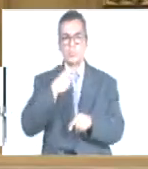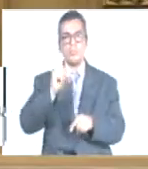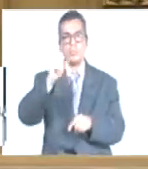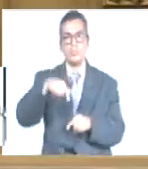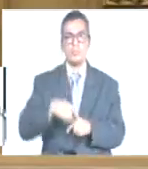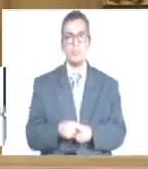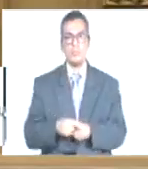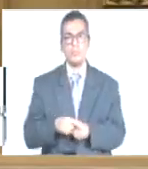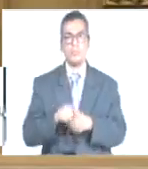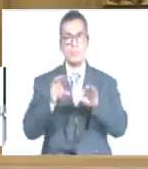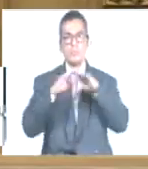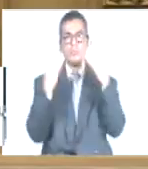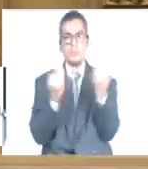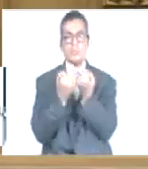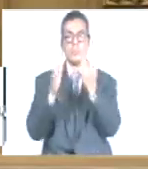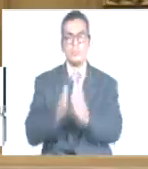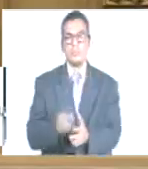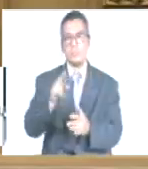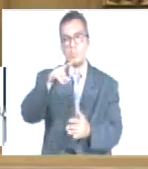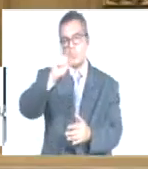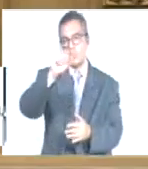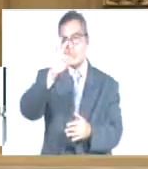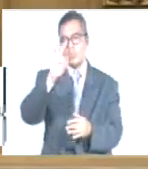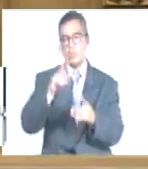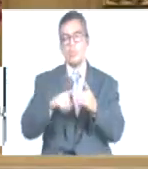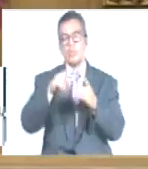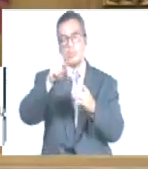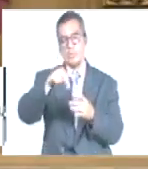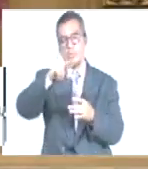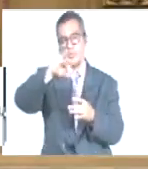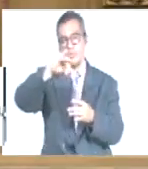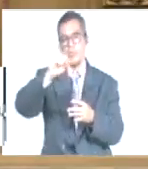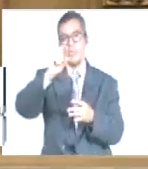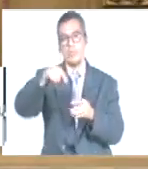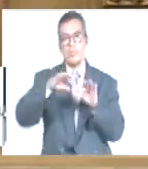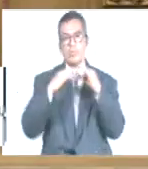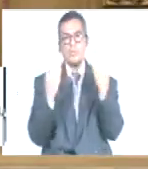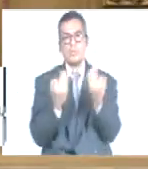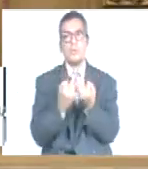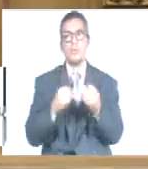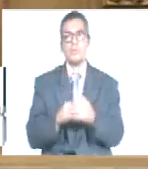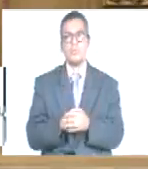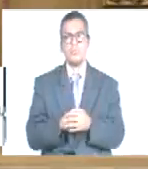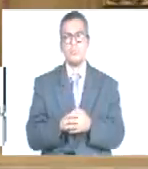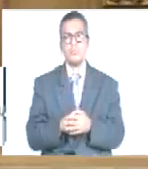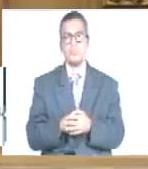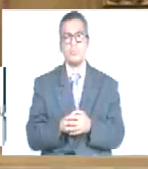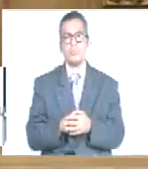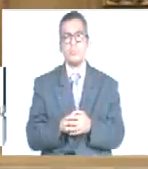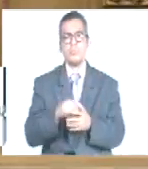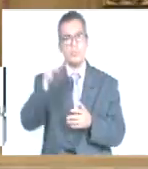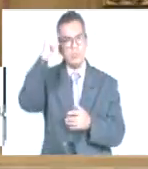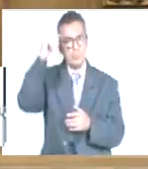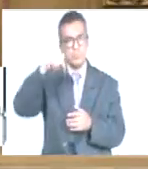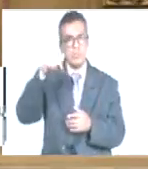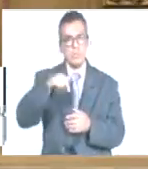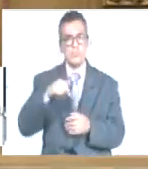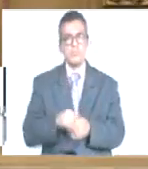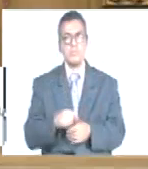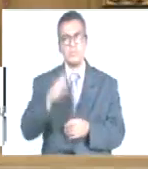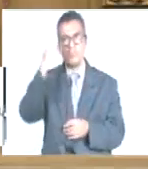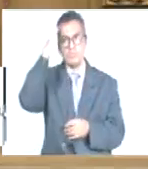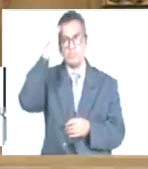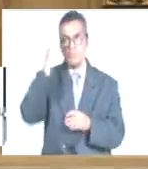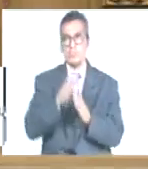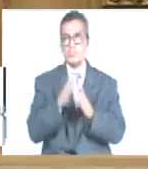también a los familiares de Robert, a los familiares de María, que hoy comprendemos